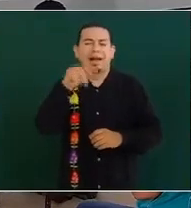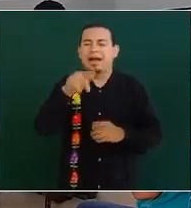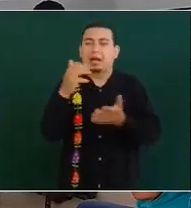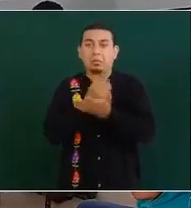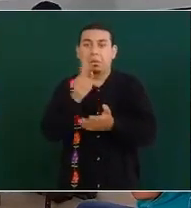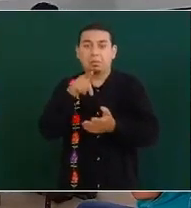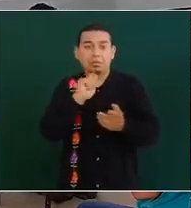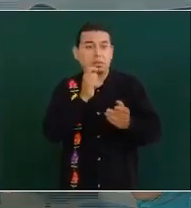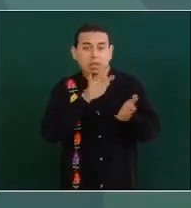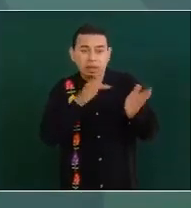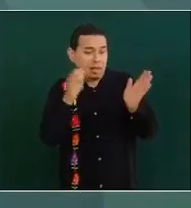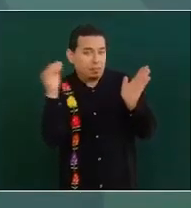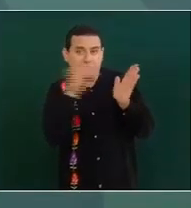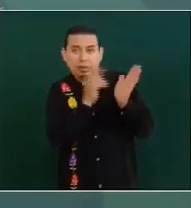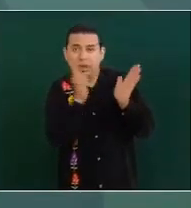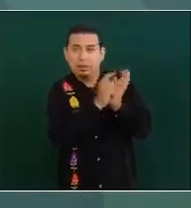les moleste